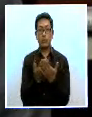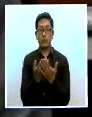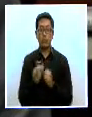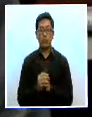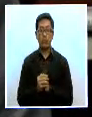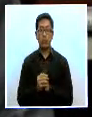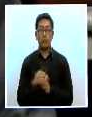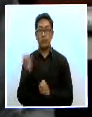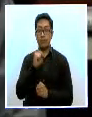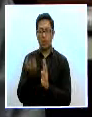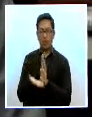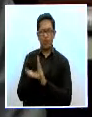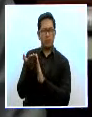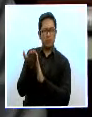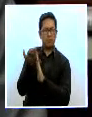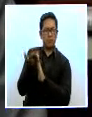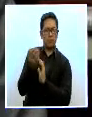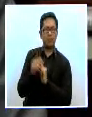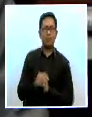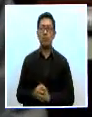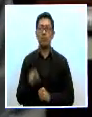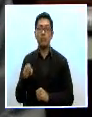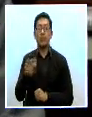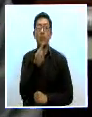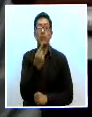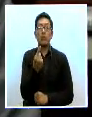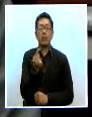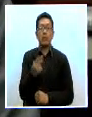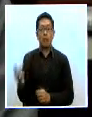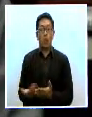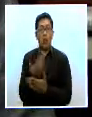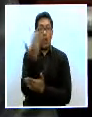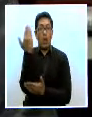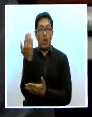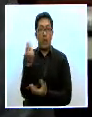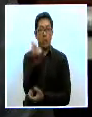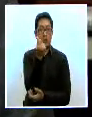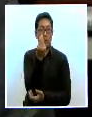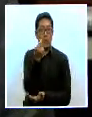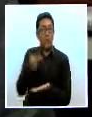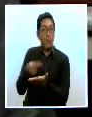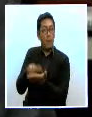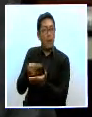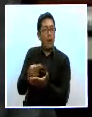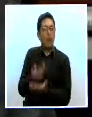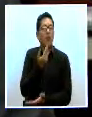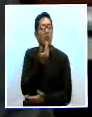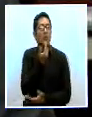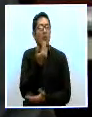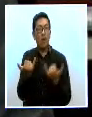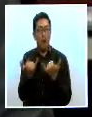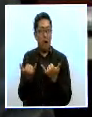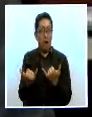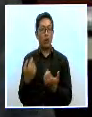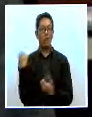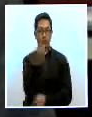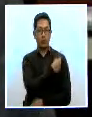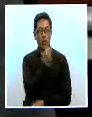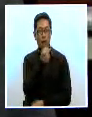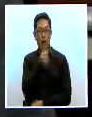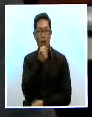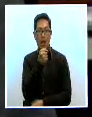decididamente en el establecimiento de la nueva tarifa esta inquietud la absolveremos con el sector directamente involucrado en nuestra siguiente